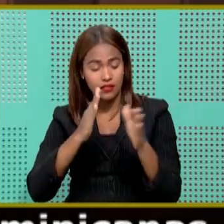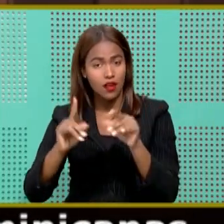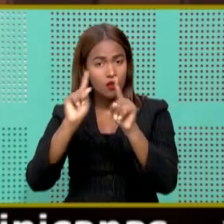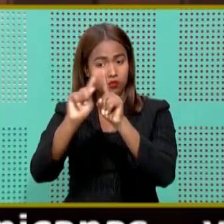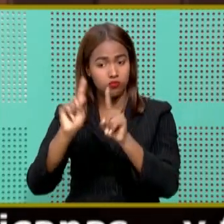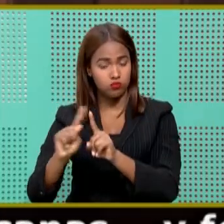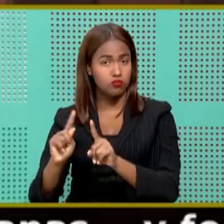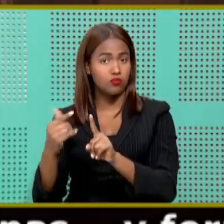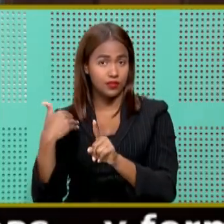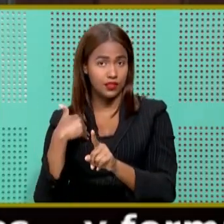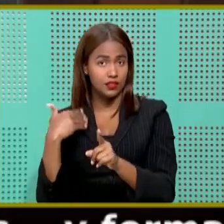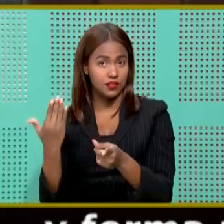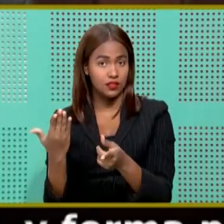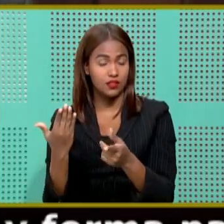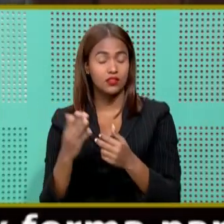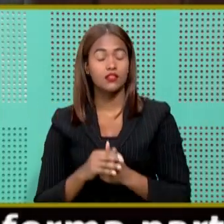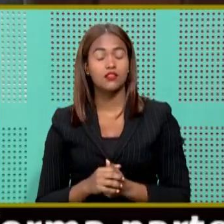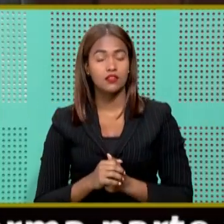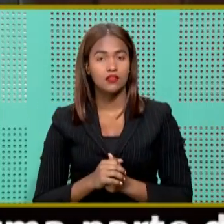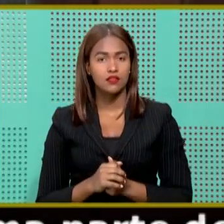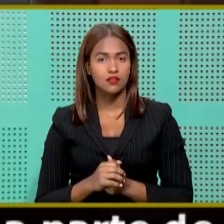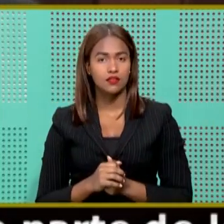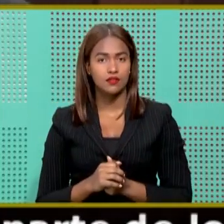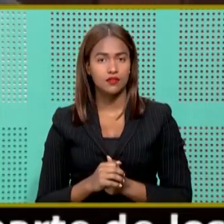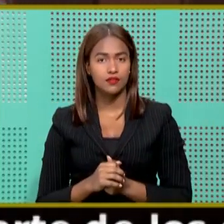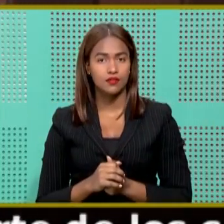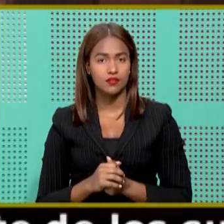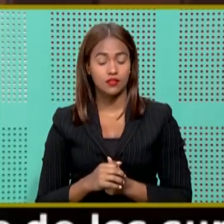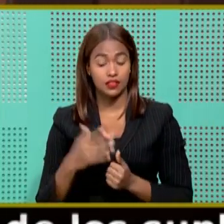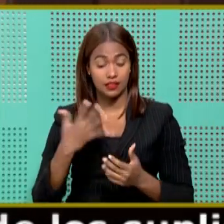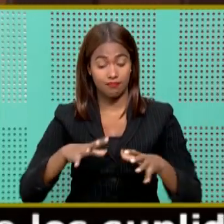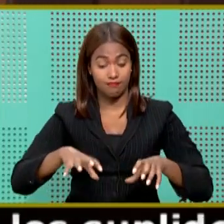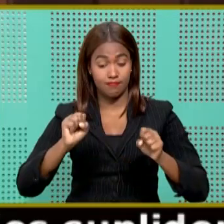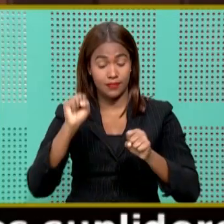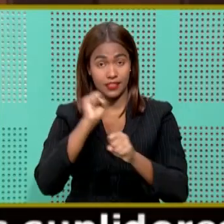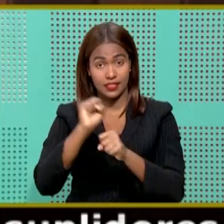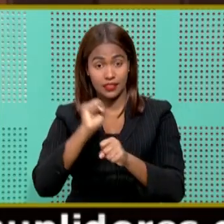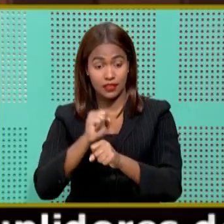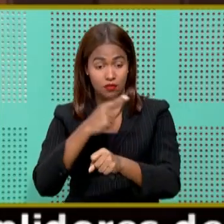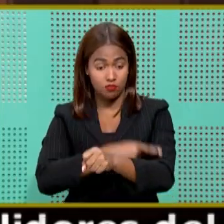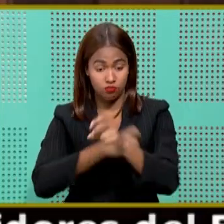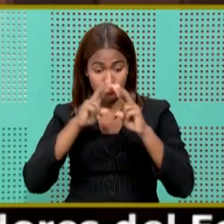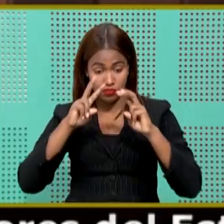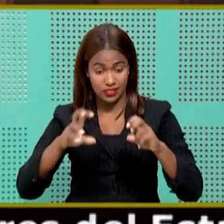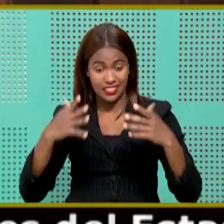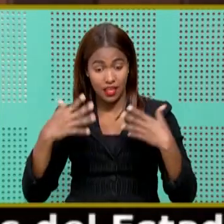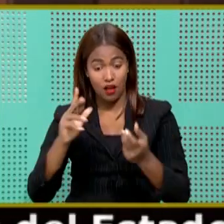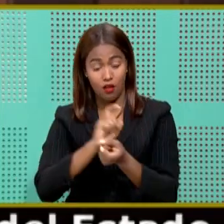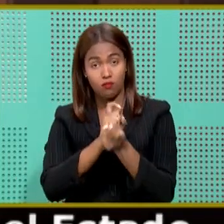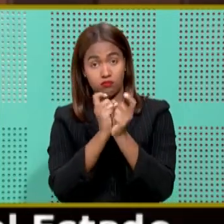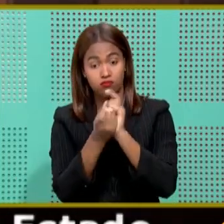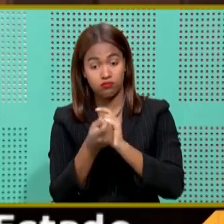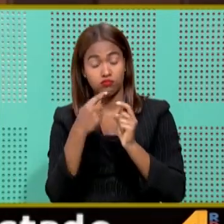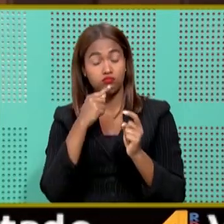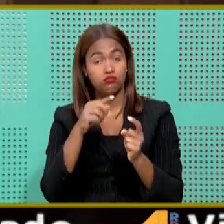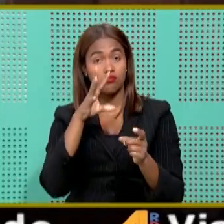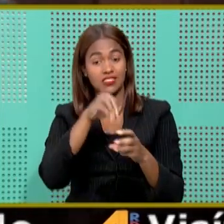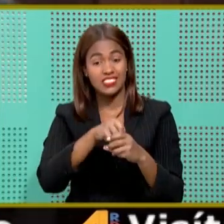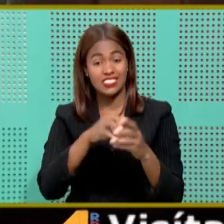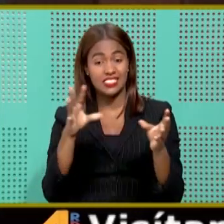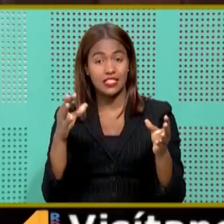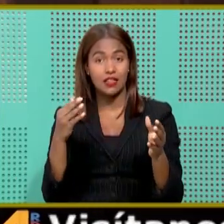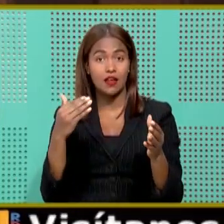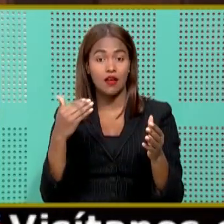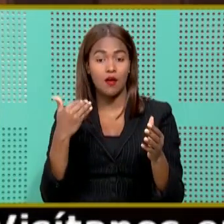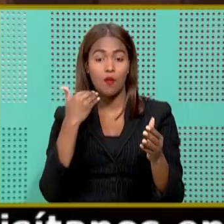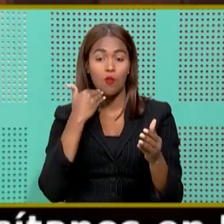diferentes a la realización de pruebas rápidas que se ha convertido en una suerte de